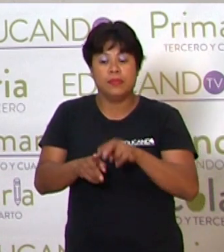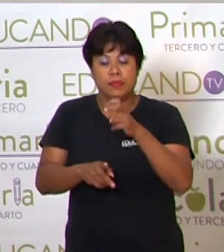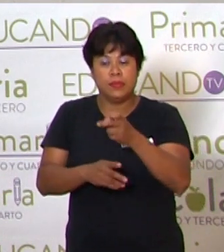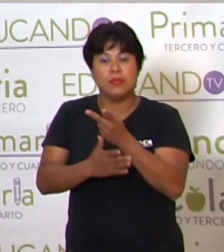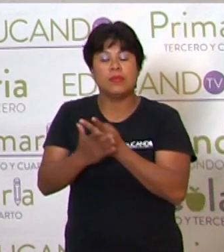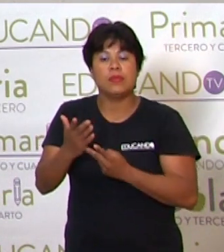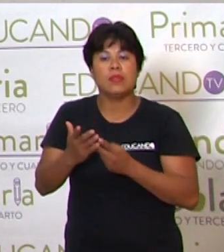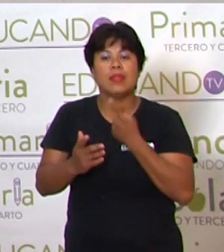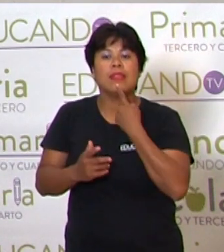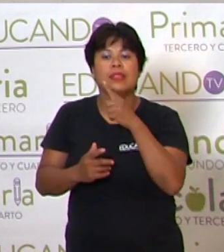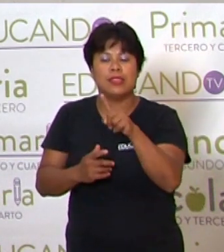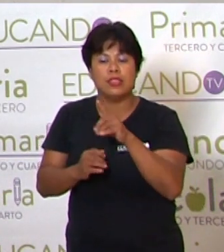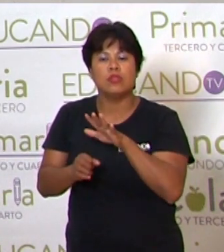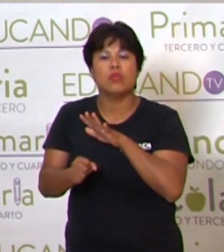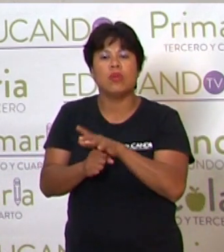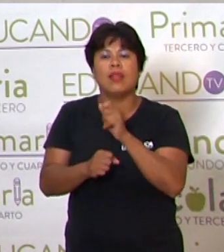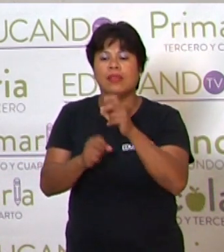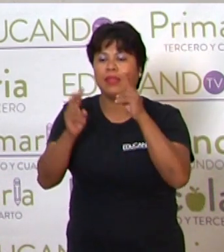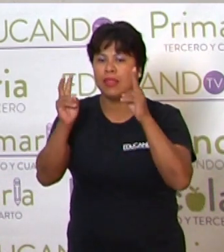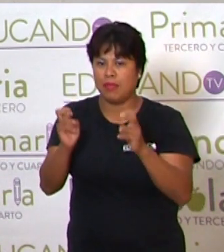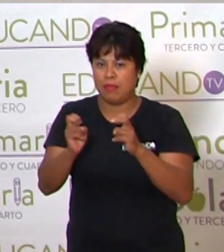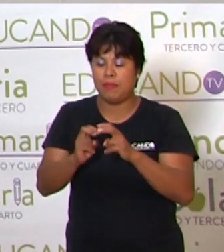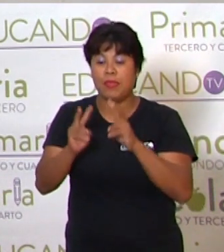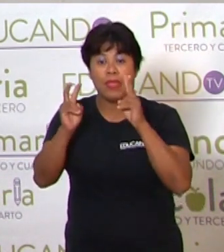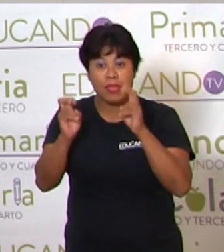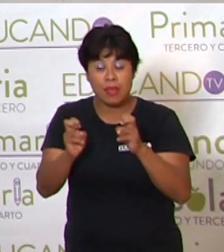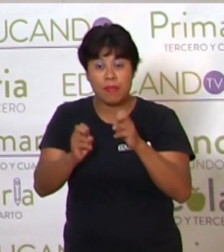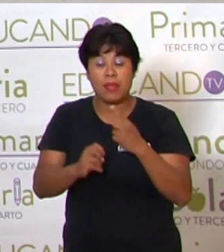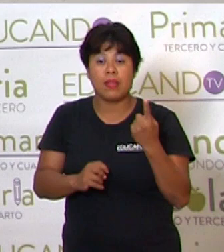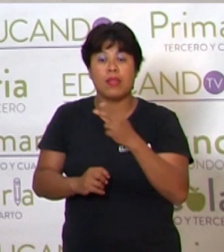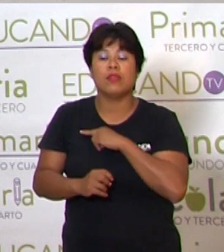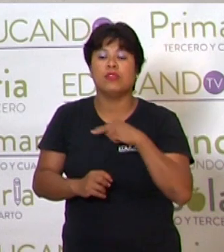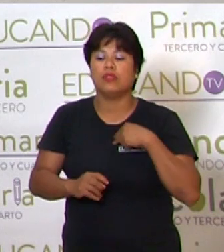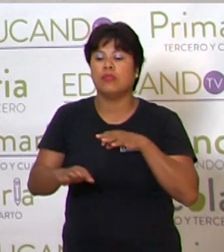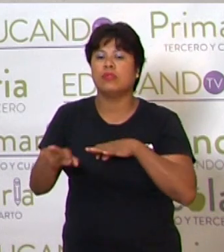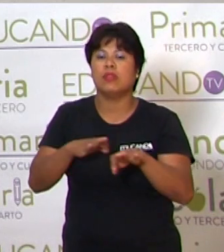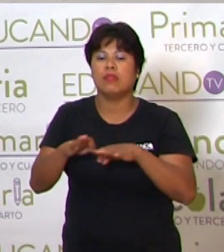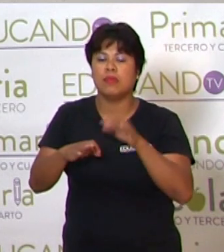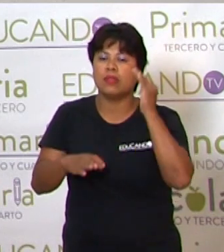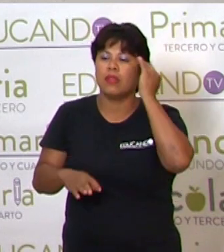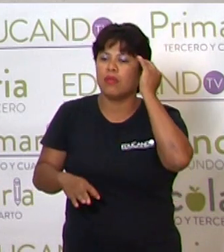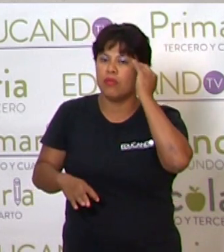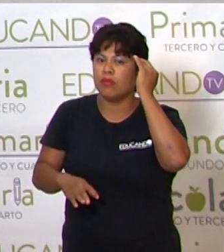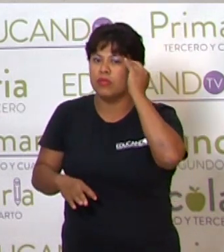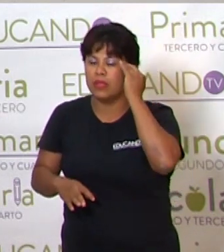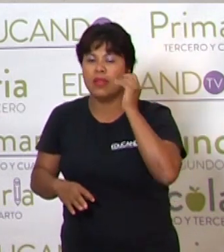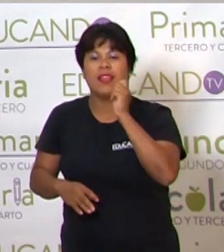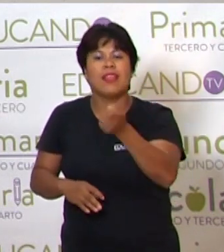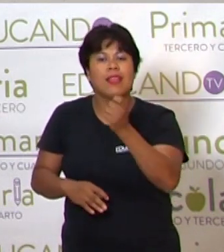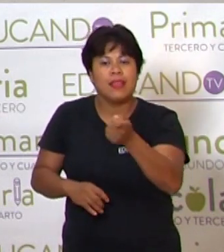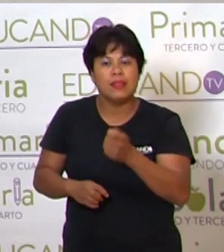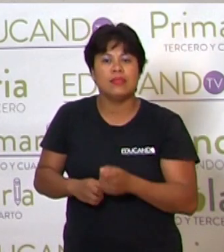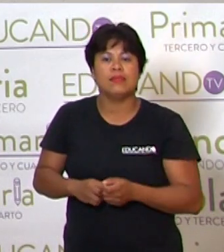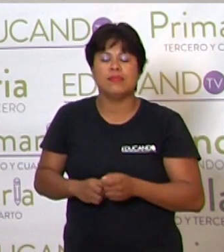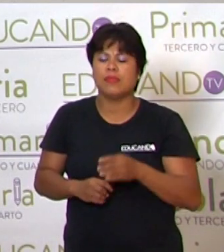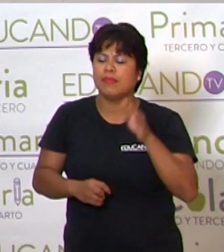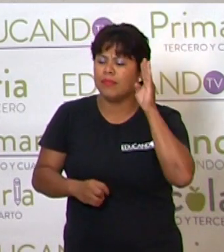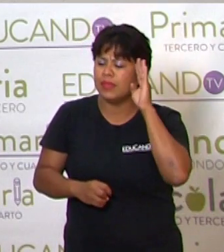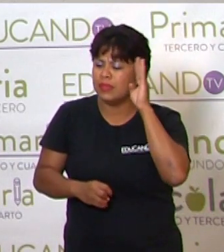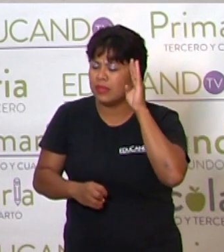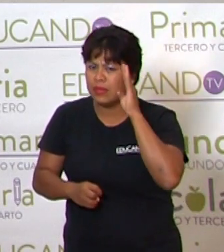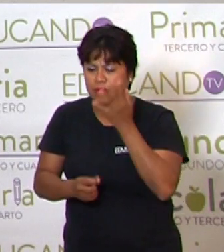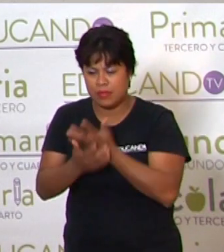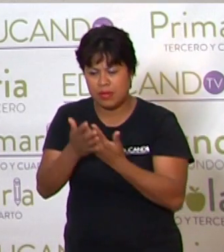programa diciéndoles cuál es el tema. El tema que vamos a trabajar, a conocer, es analizar